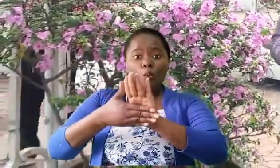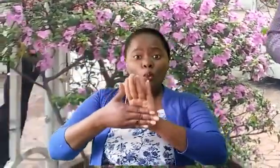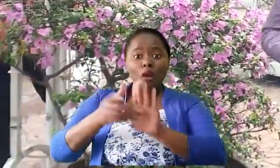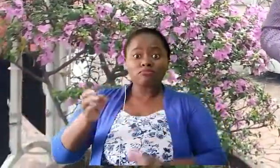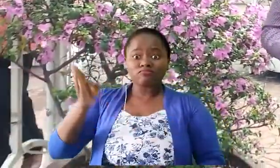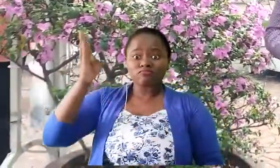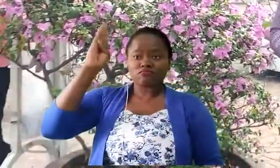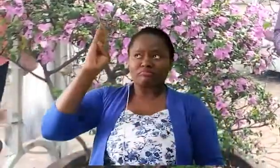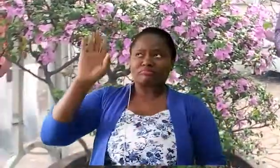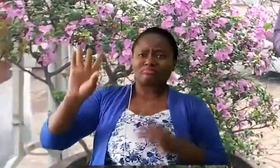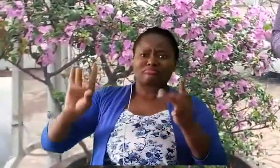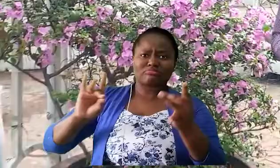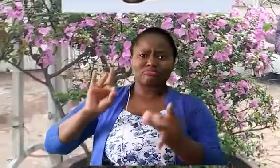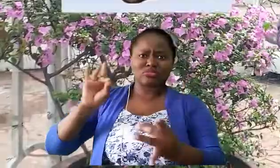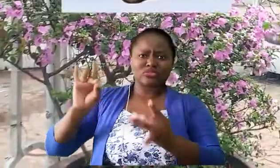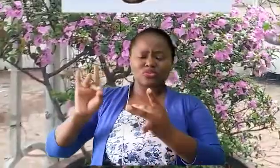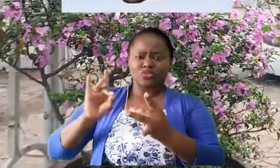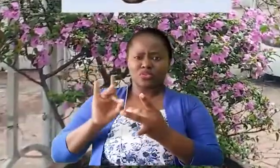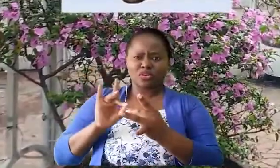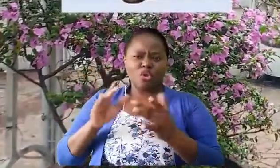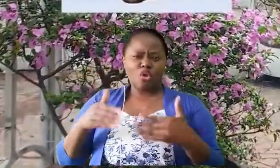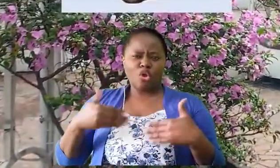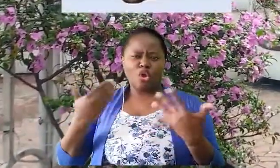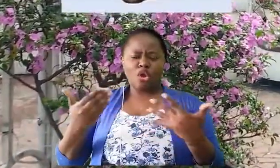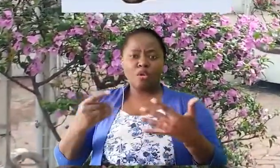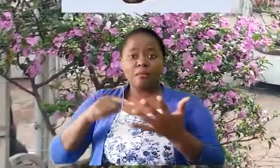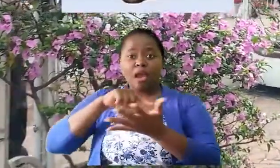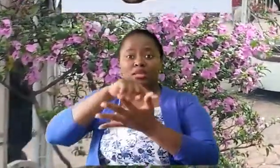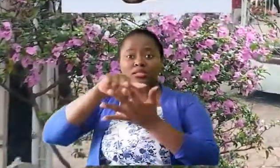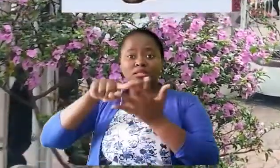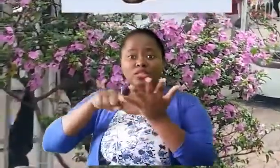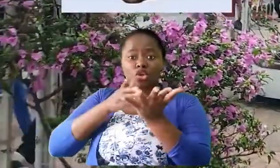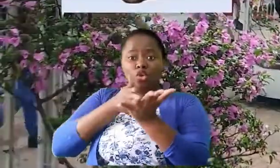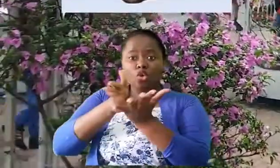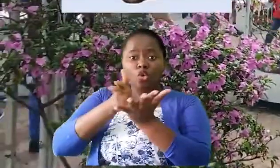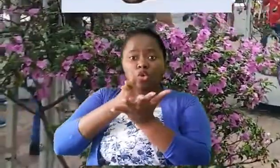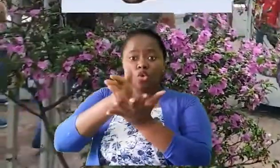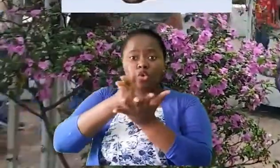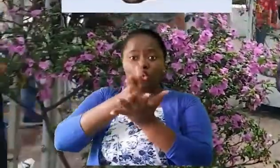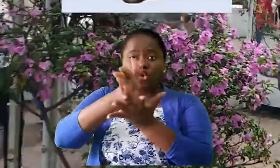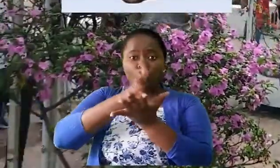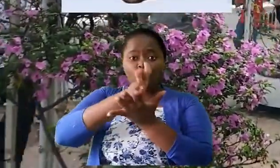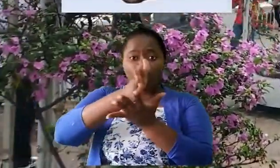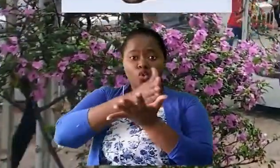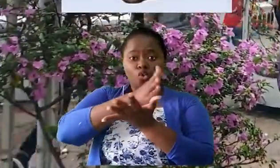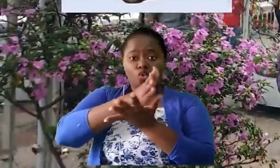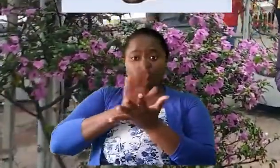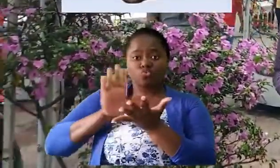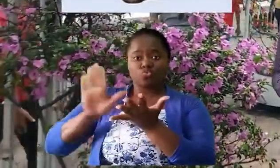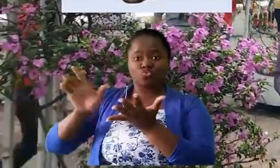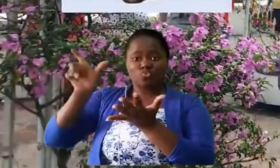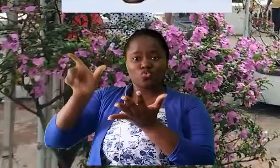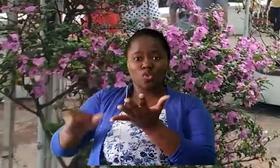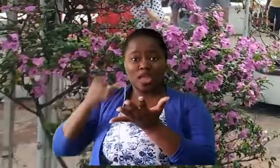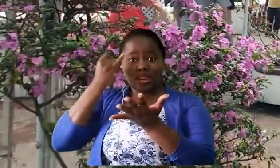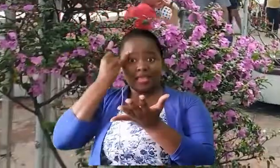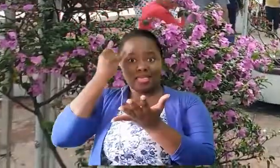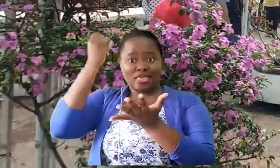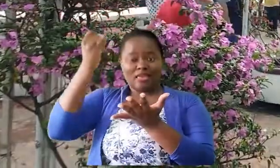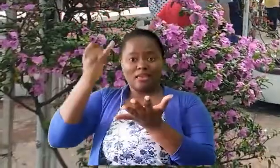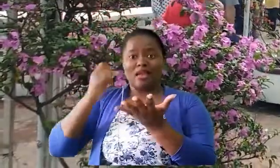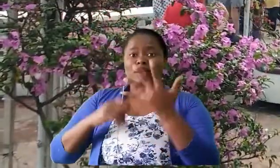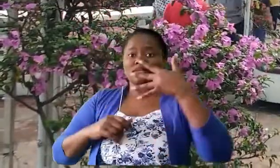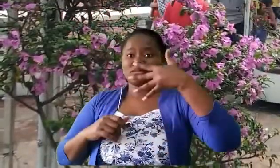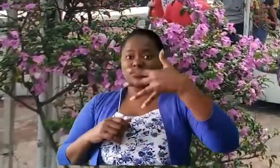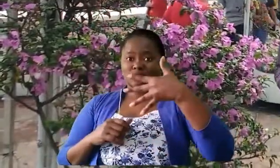de las 5 vías, conocidas como las 5 vías de Santo Tomás de Aquino. Y estas vías pues tienen toda la